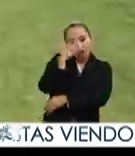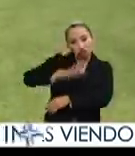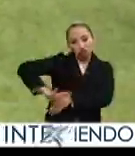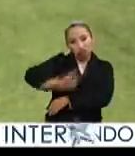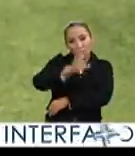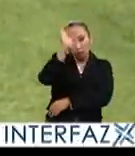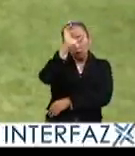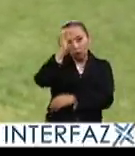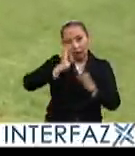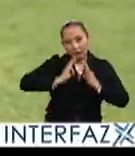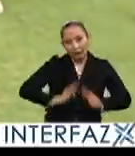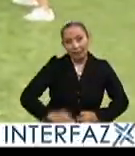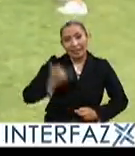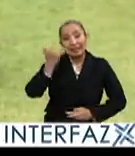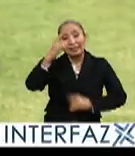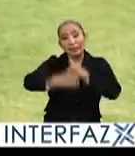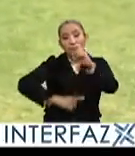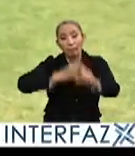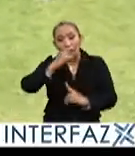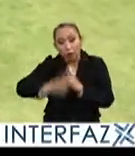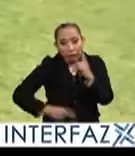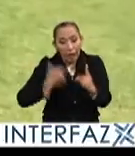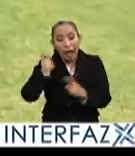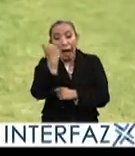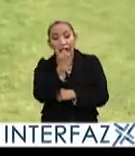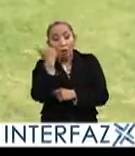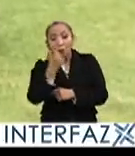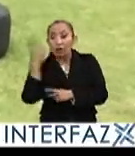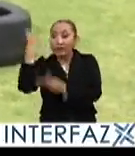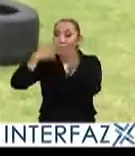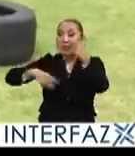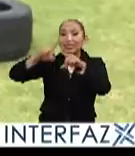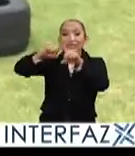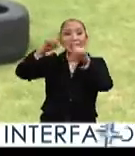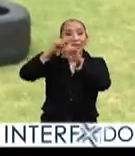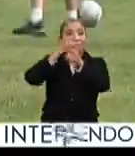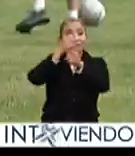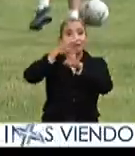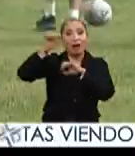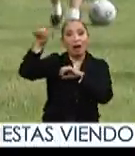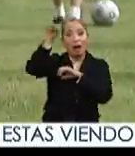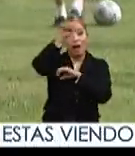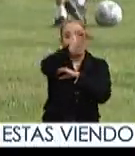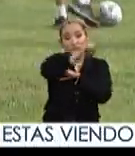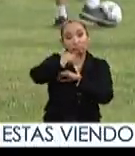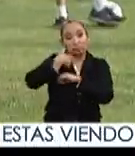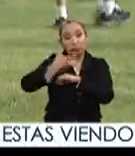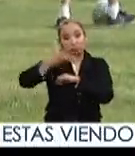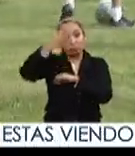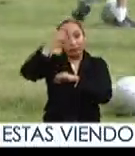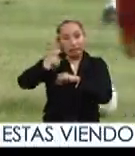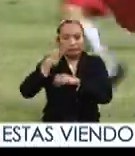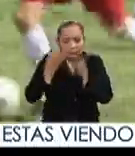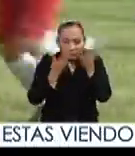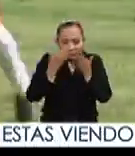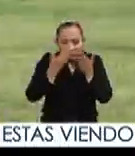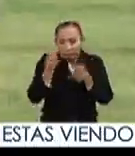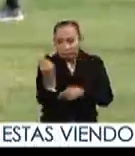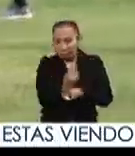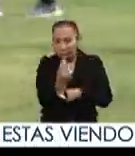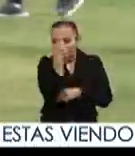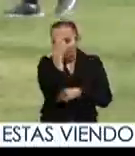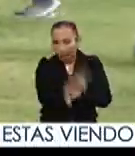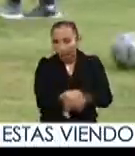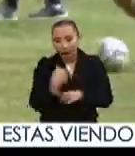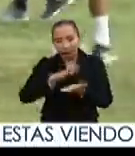ámbito de la cultura física y el deporte, los estudiantes provenientes del interior del país adquieren las herramientas